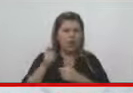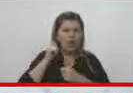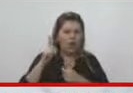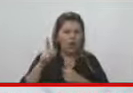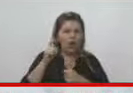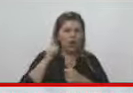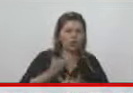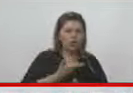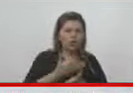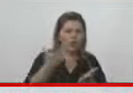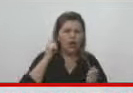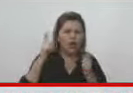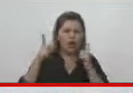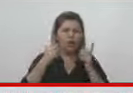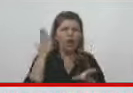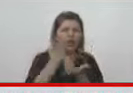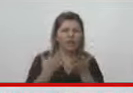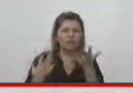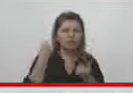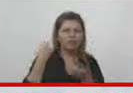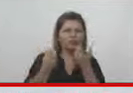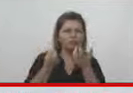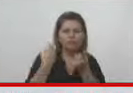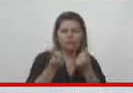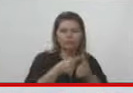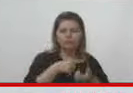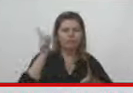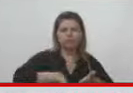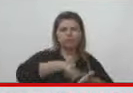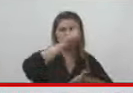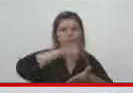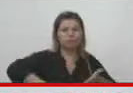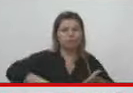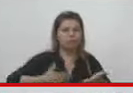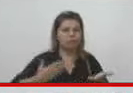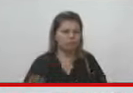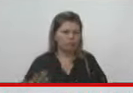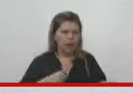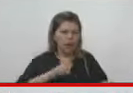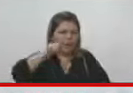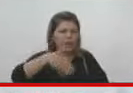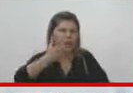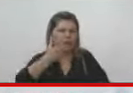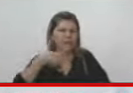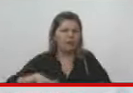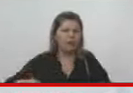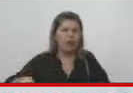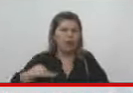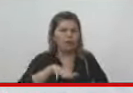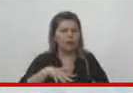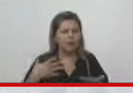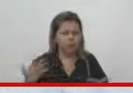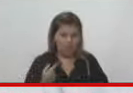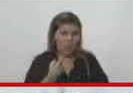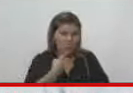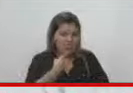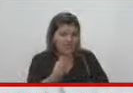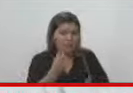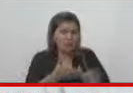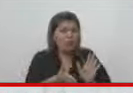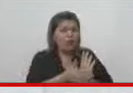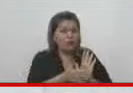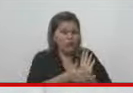políticas y de derechos de segunda, tercera y cuarta generación que logró el pueblo argentino. Lo dicen en los propios